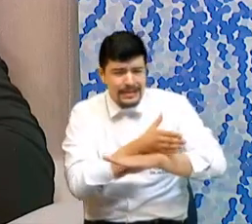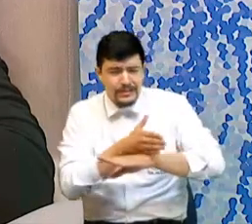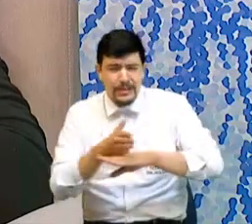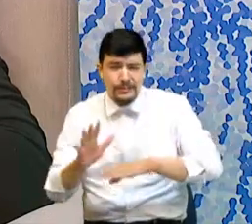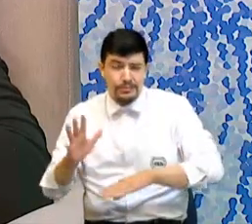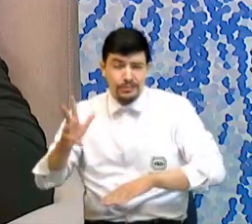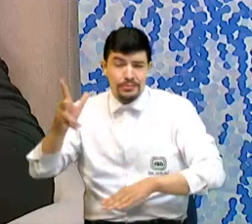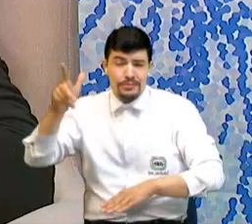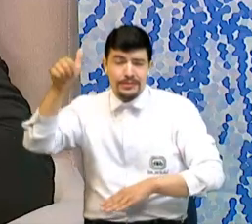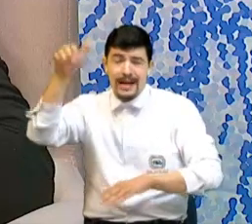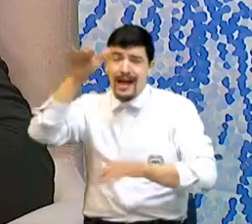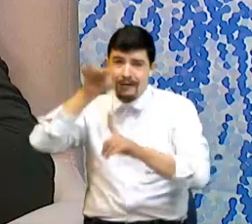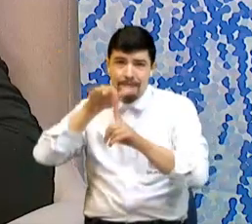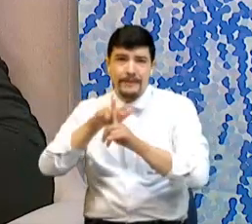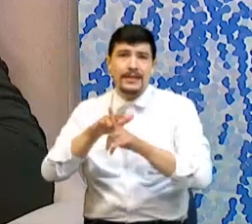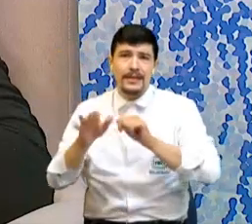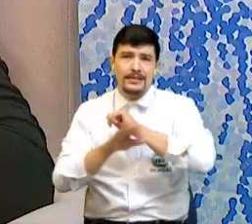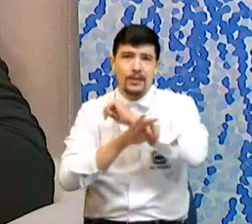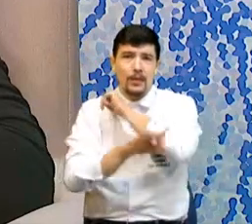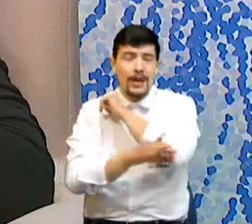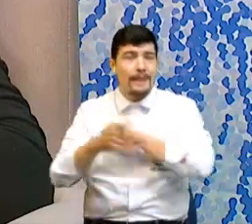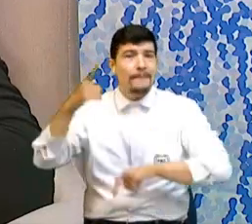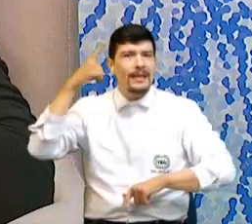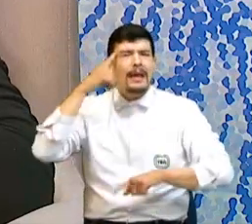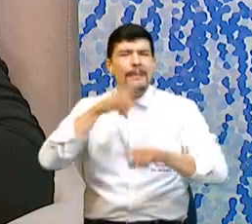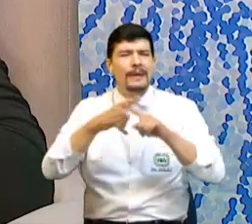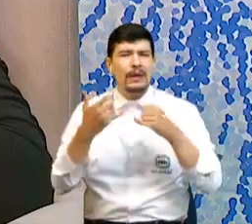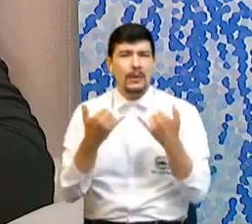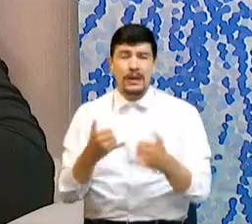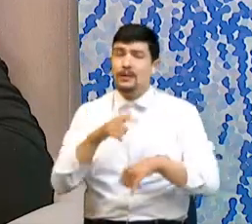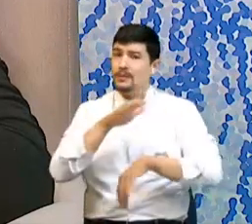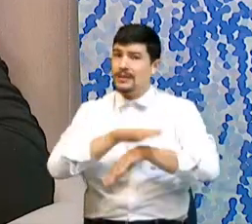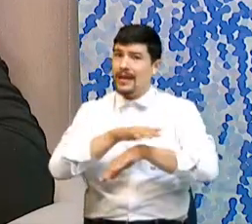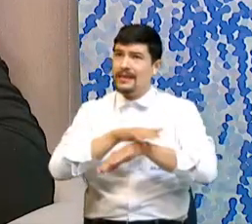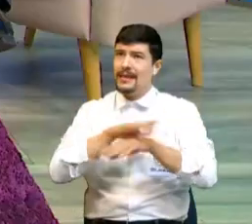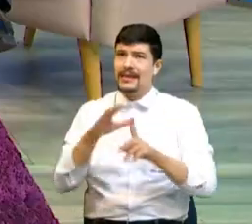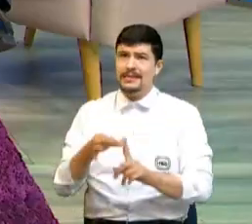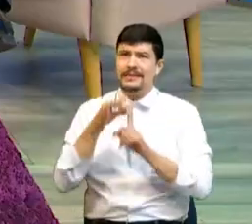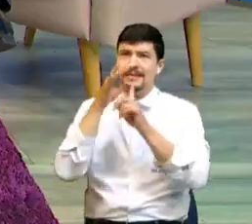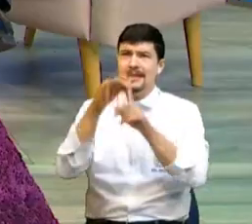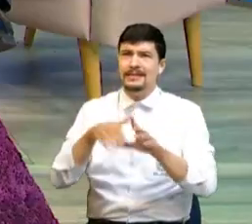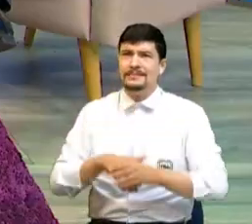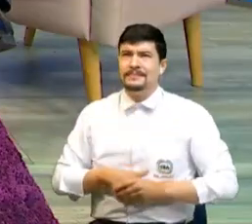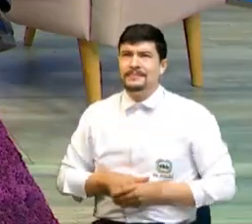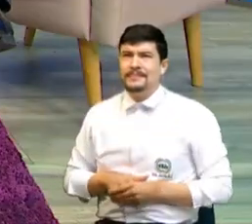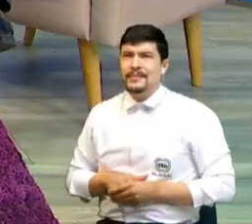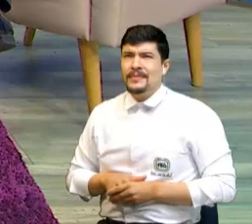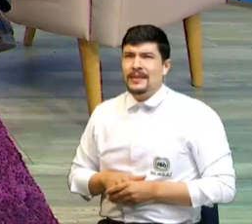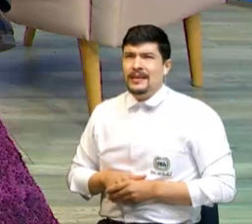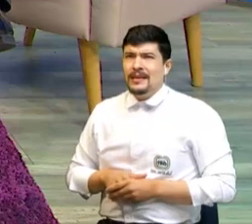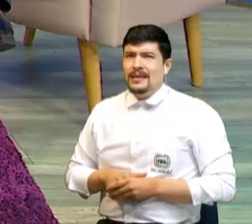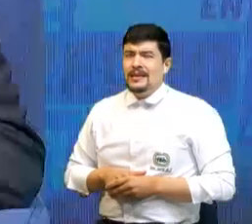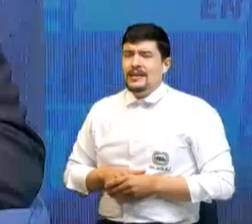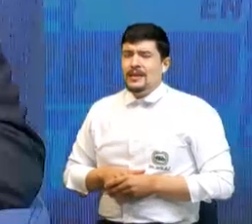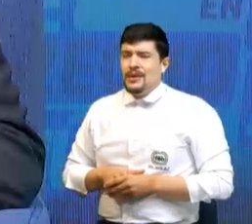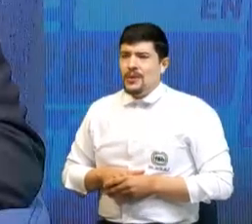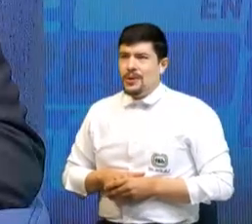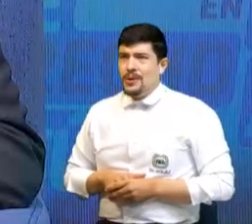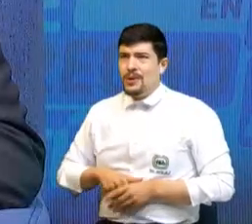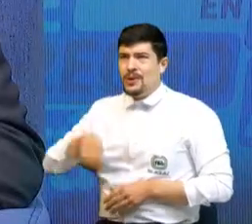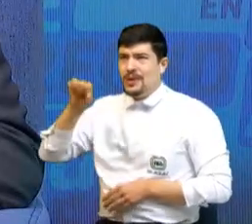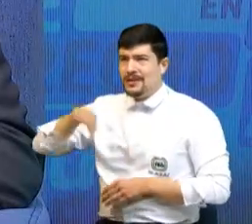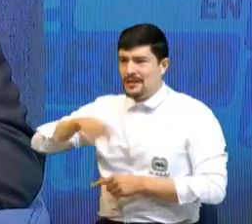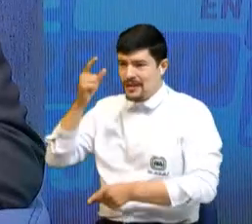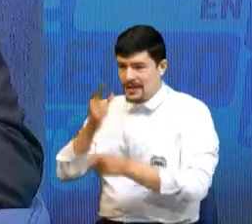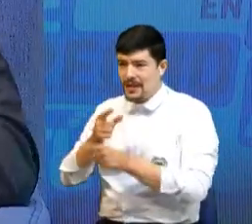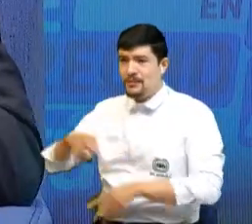vida. Entonces hoy realmente es una tarde muy especial. Bueno, y para esto está precisamente con nosotros el abogado